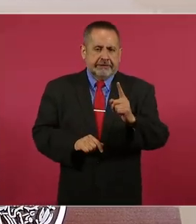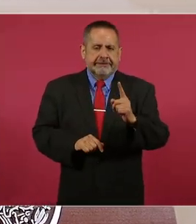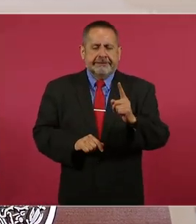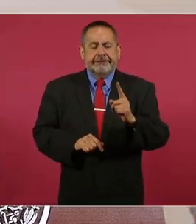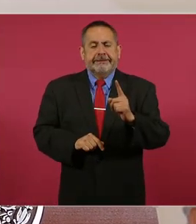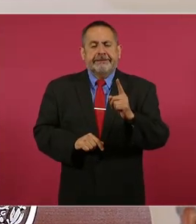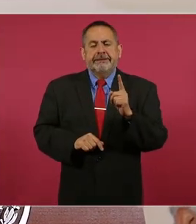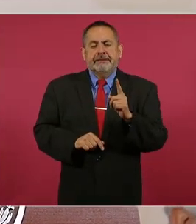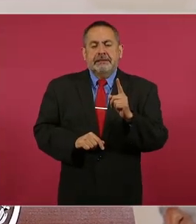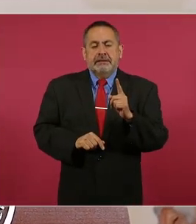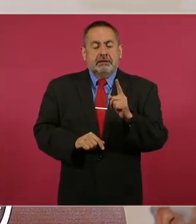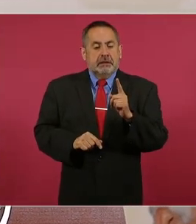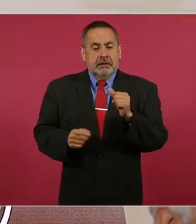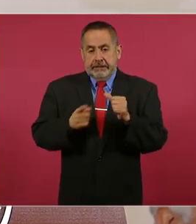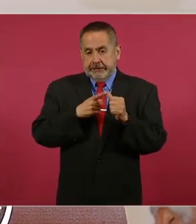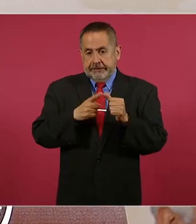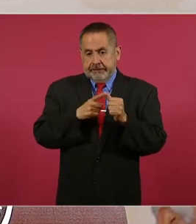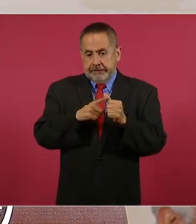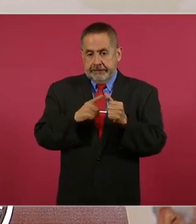estamos nosotros